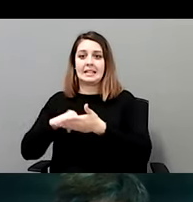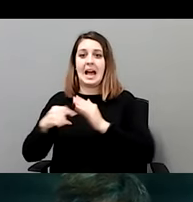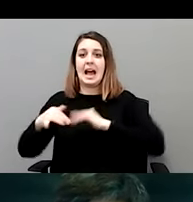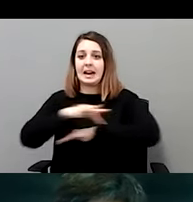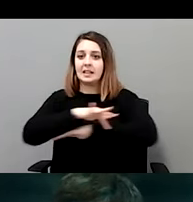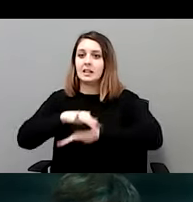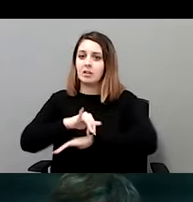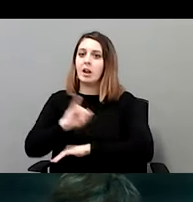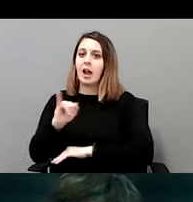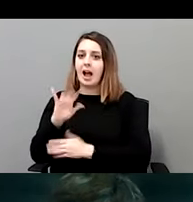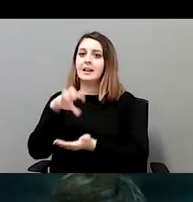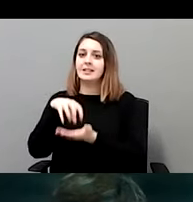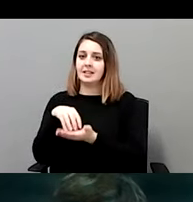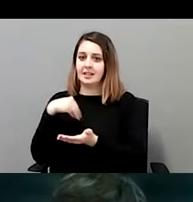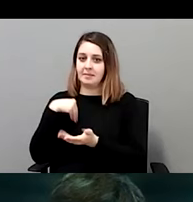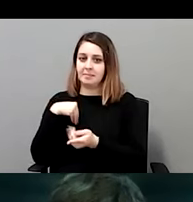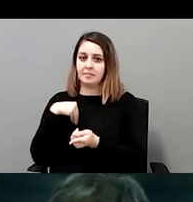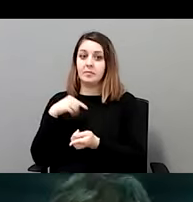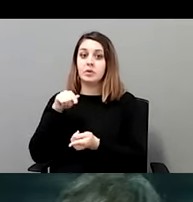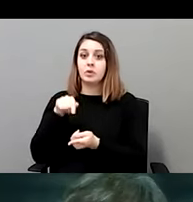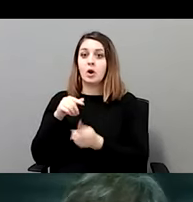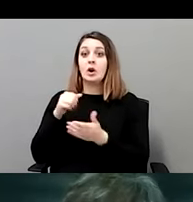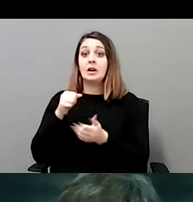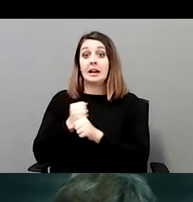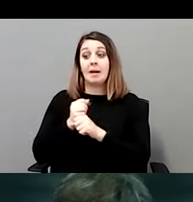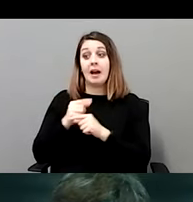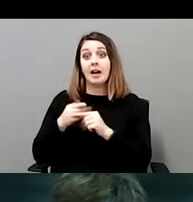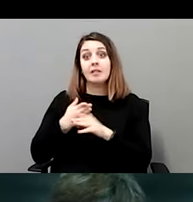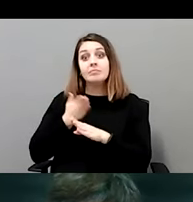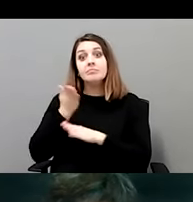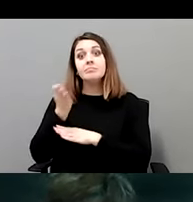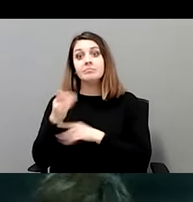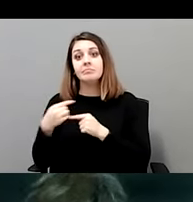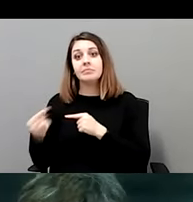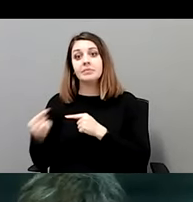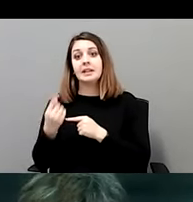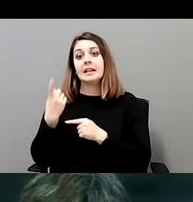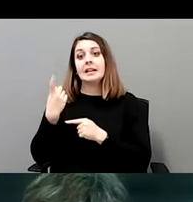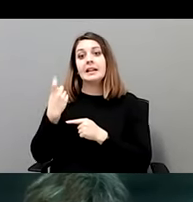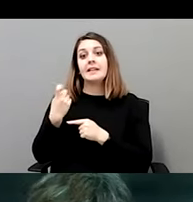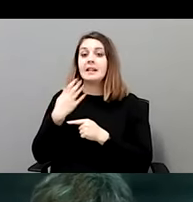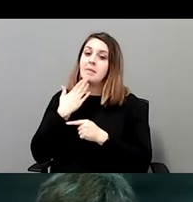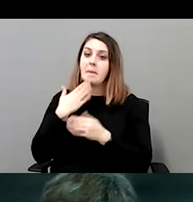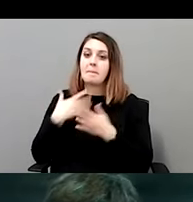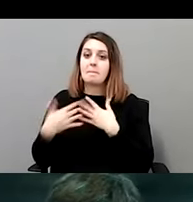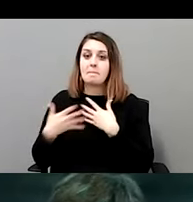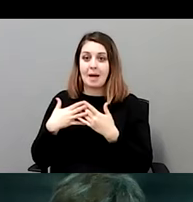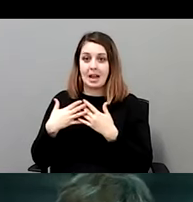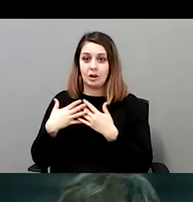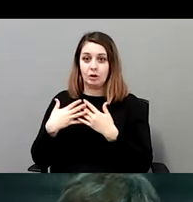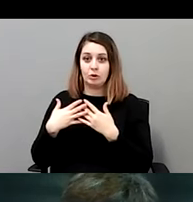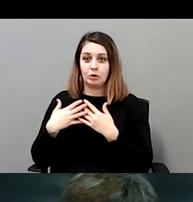arquitectónicas. Entonces, yo para ir a trabajar necesitaba unas manos que